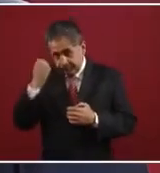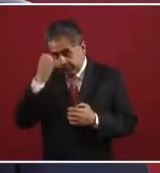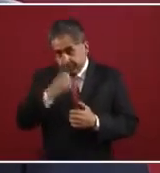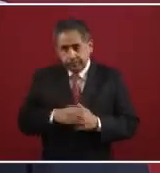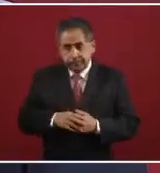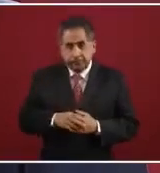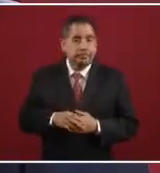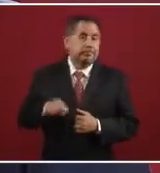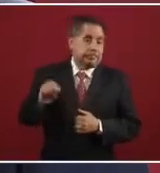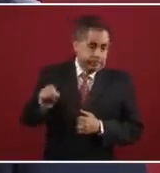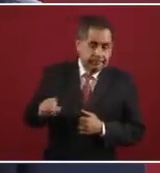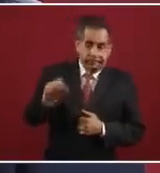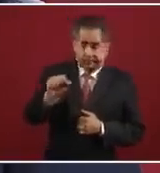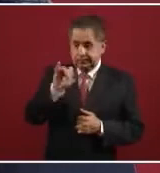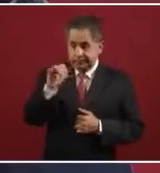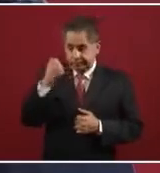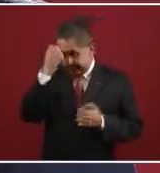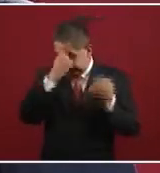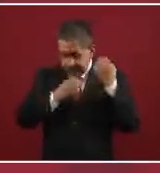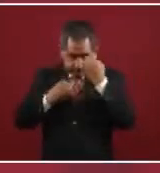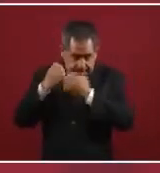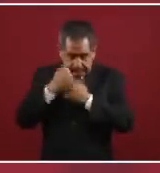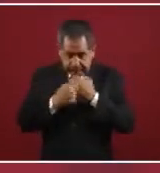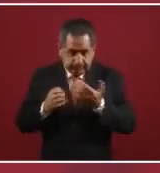y ahí se va a resolver,